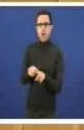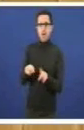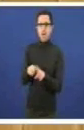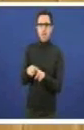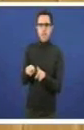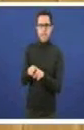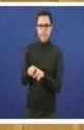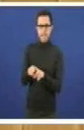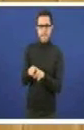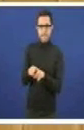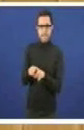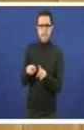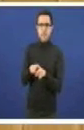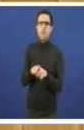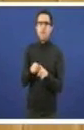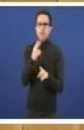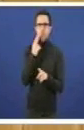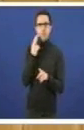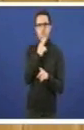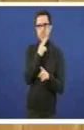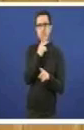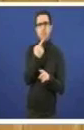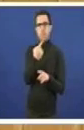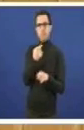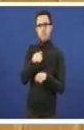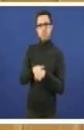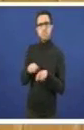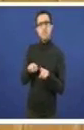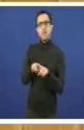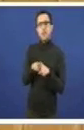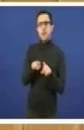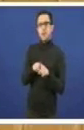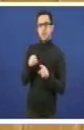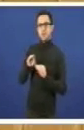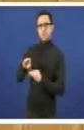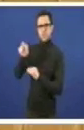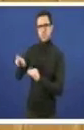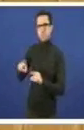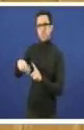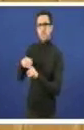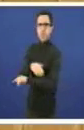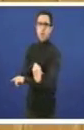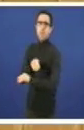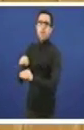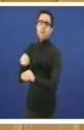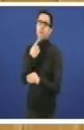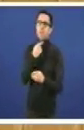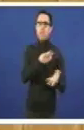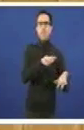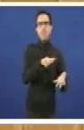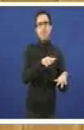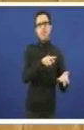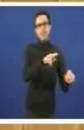establecidos por ela mesma e polo seu goberno e un deles era o traspaso das escolas infantis